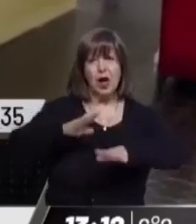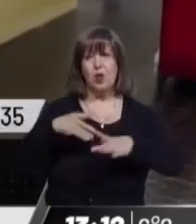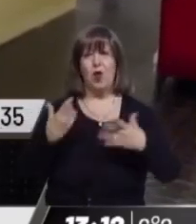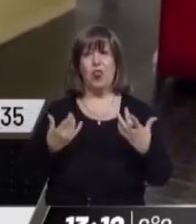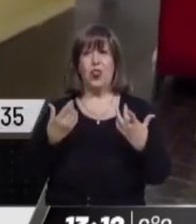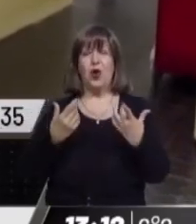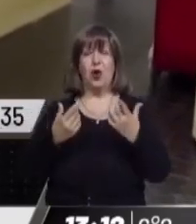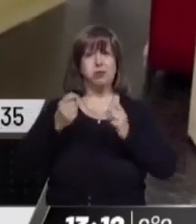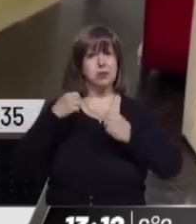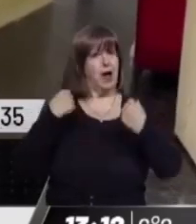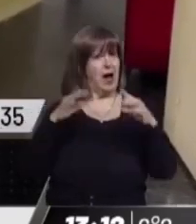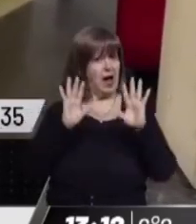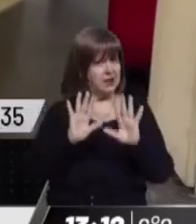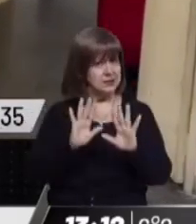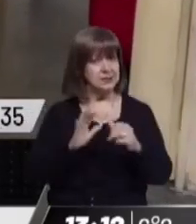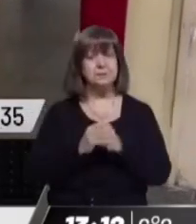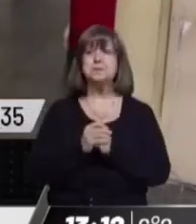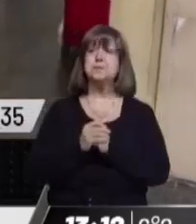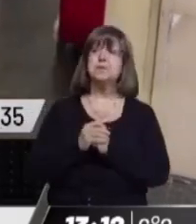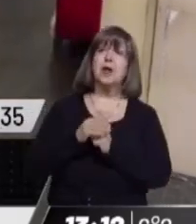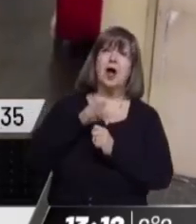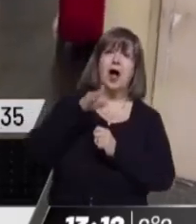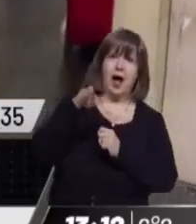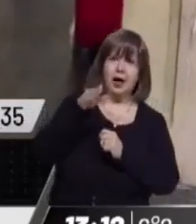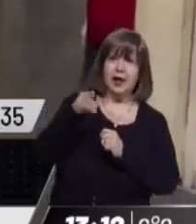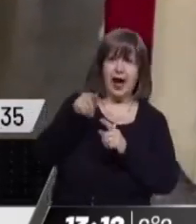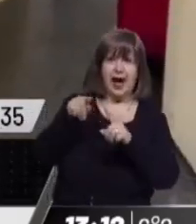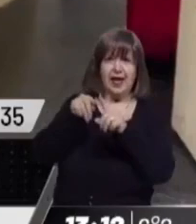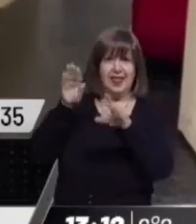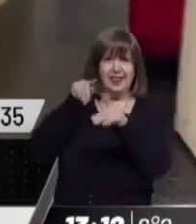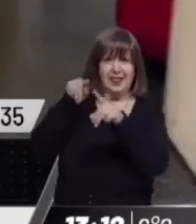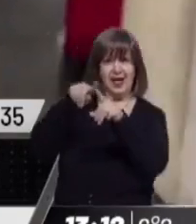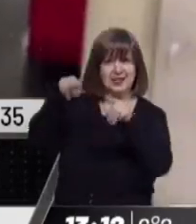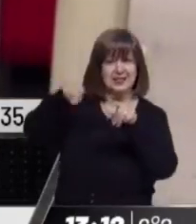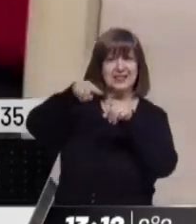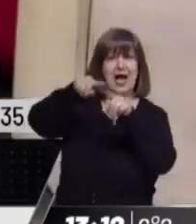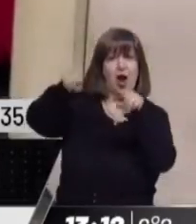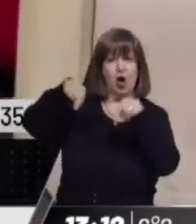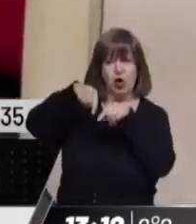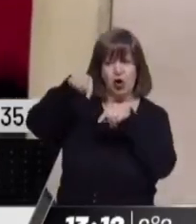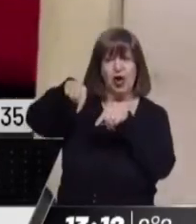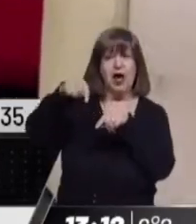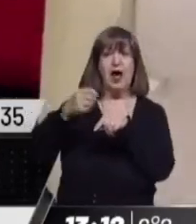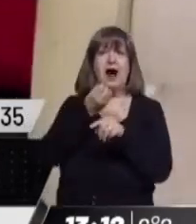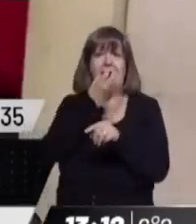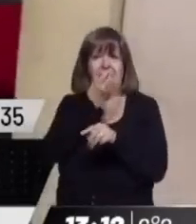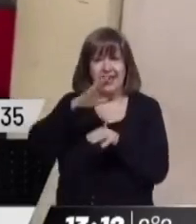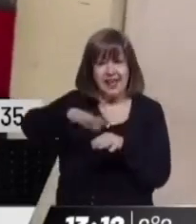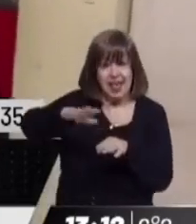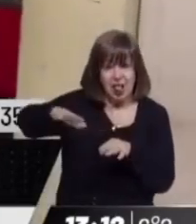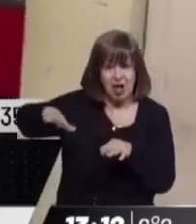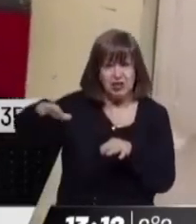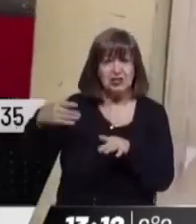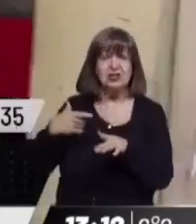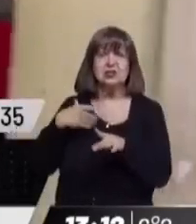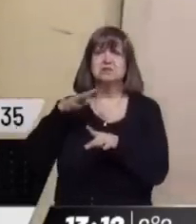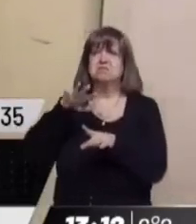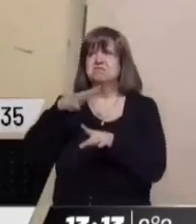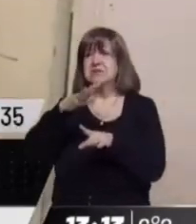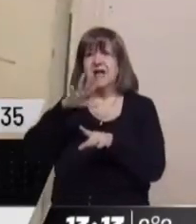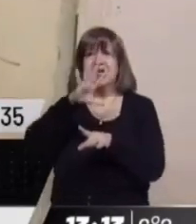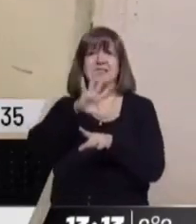turno del jardín de gestión social que funciona dentro de este salón. Un jardín que asiste